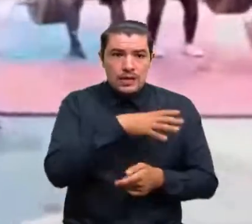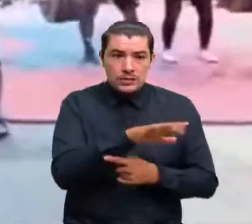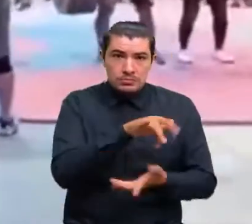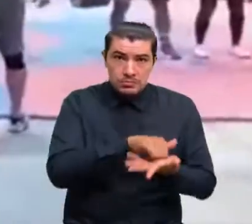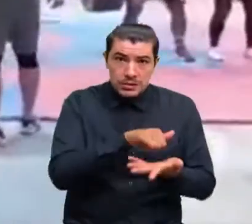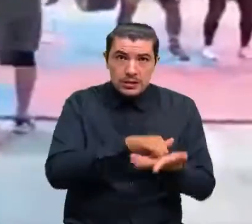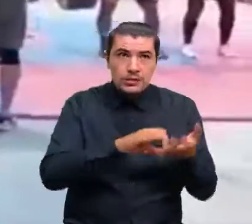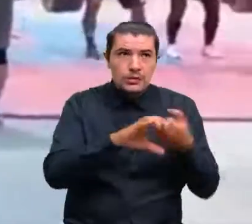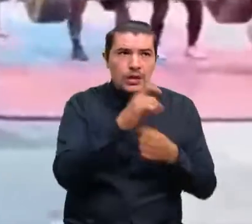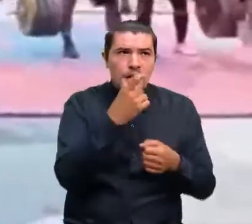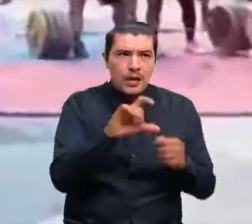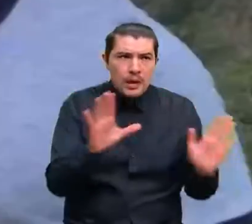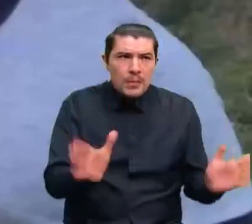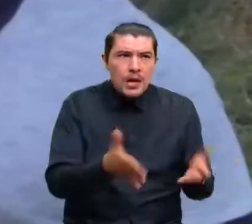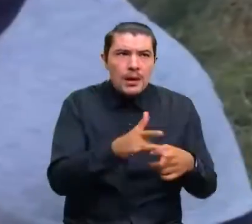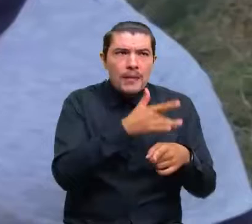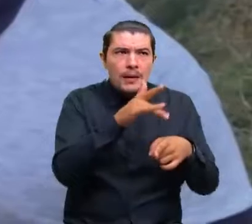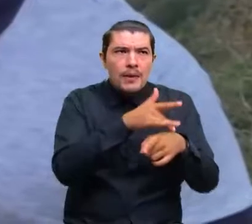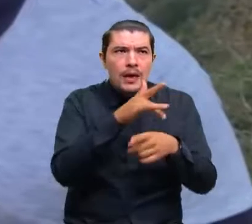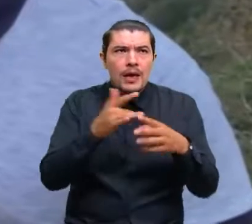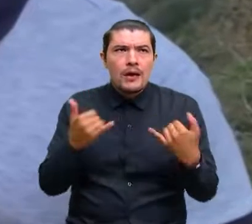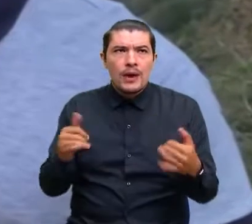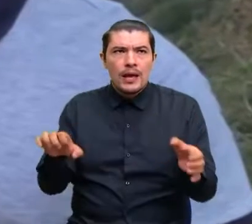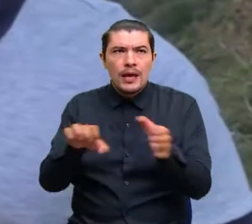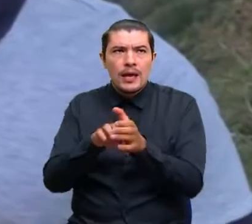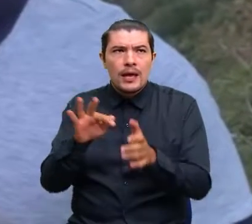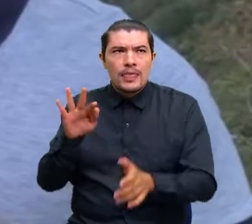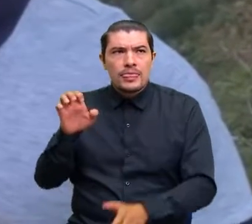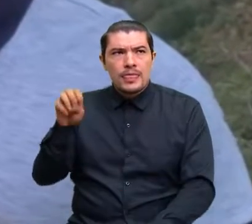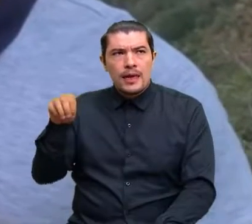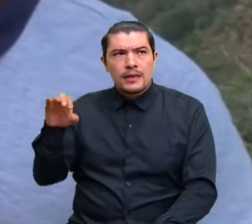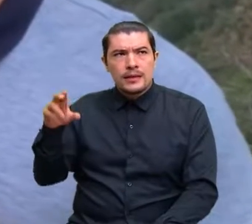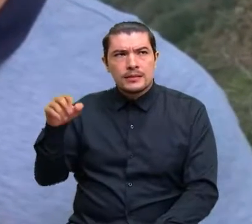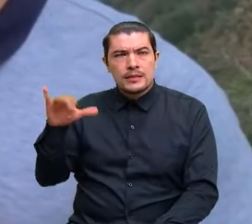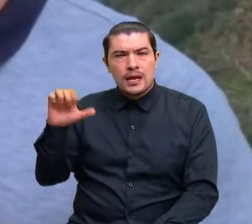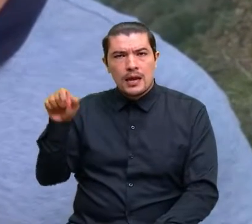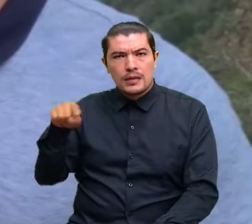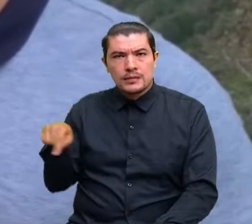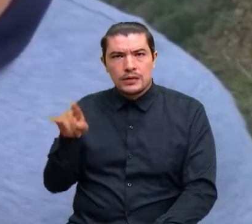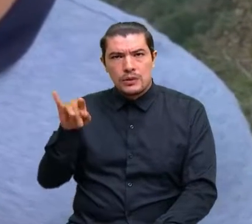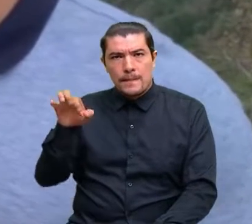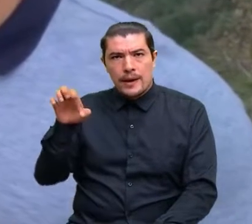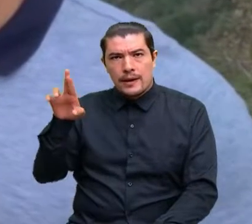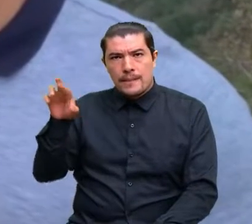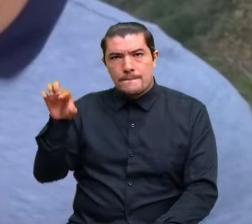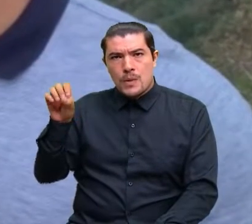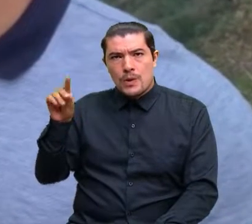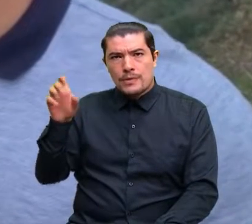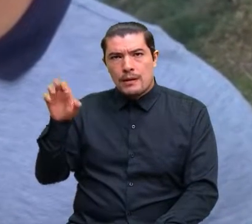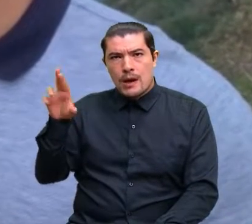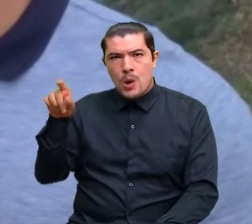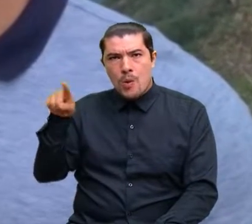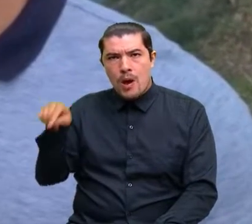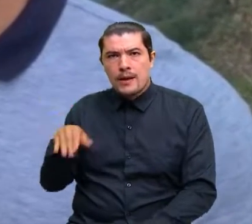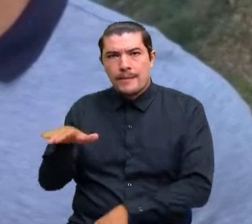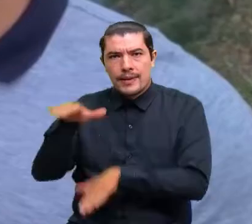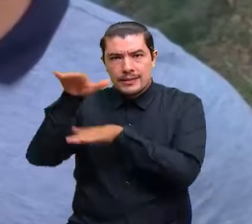del Norte a practicarlo. Hola, somos el Team Chicas Superpoderosas, representando a Norte de Santander en Juego de Patriotas aquí en